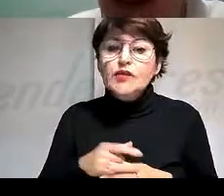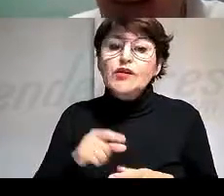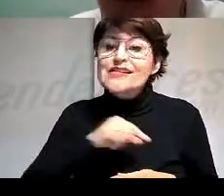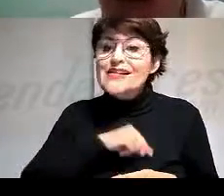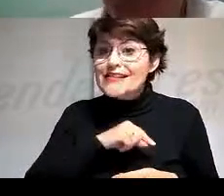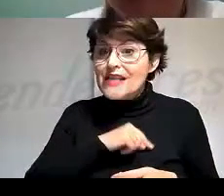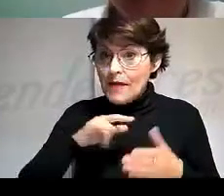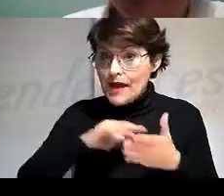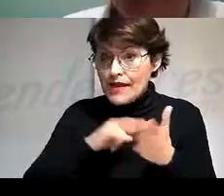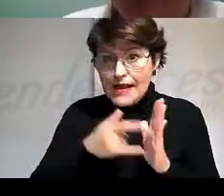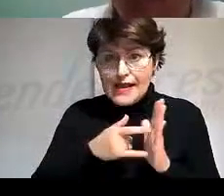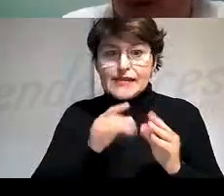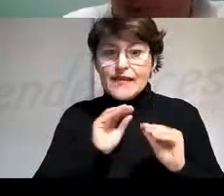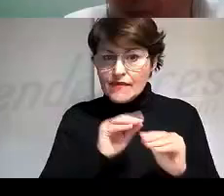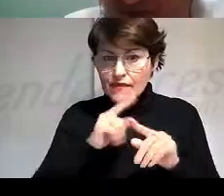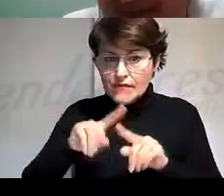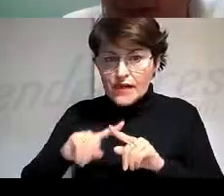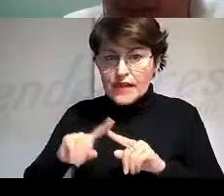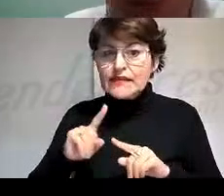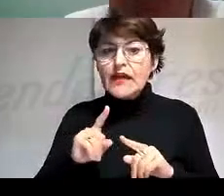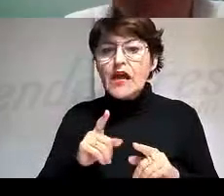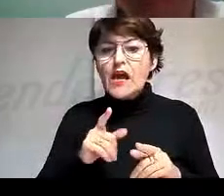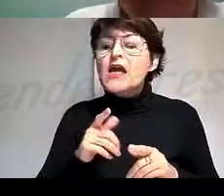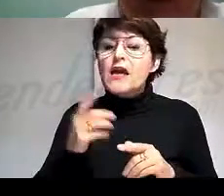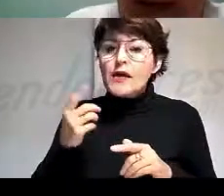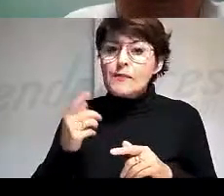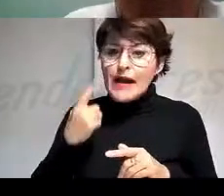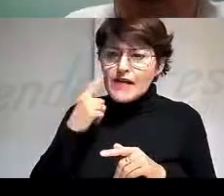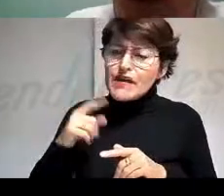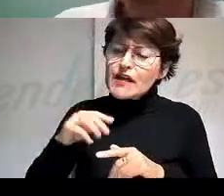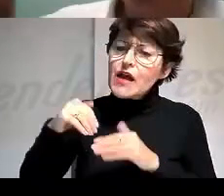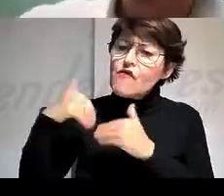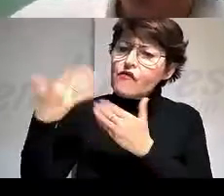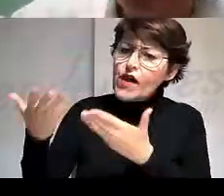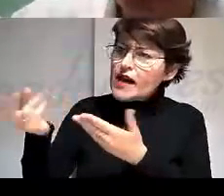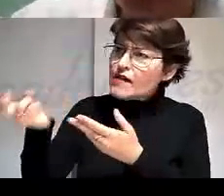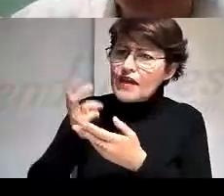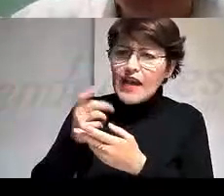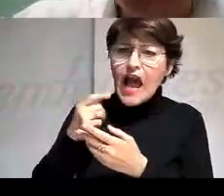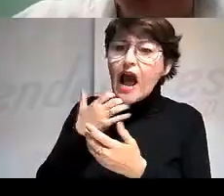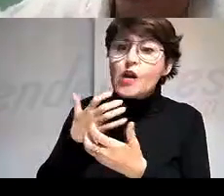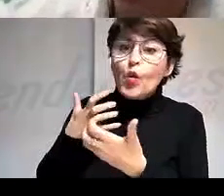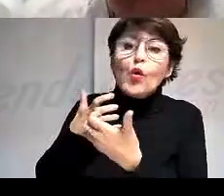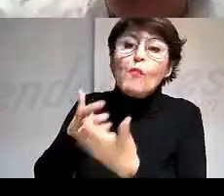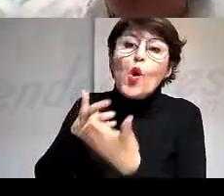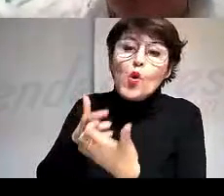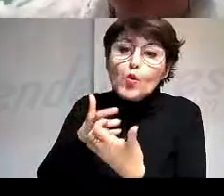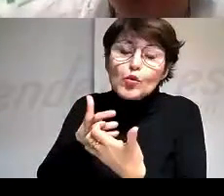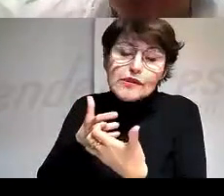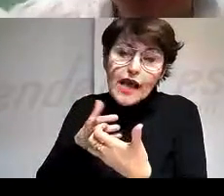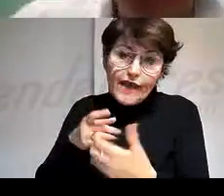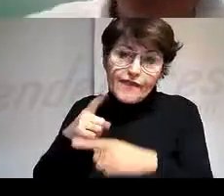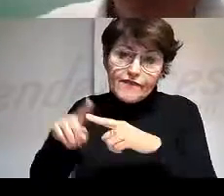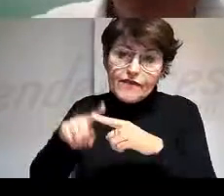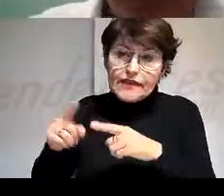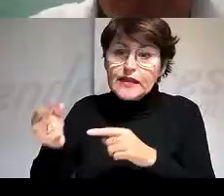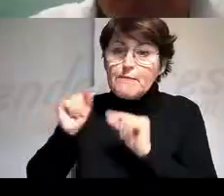reconocer agentes como externos y preparar las defensas para ataques posteriores